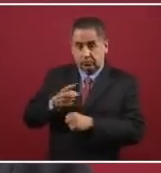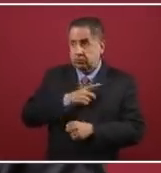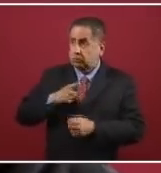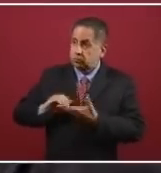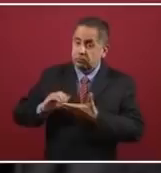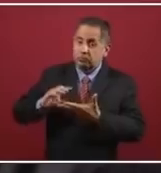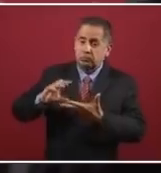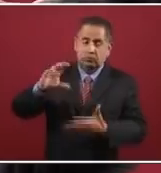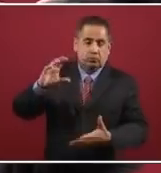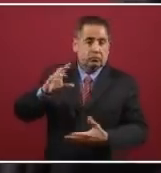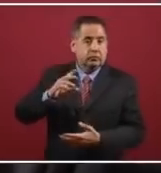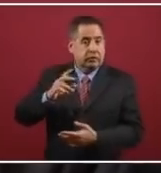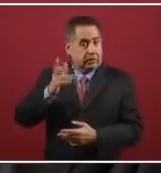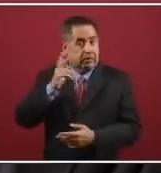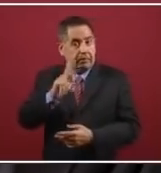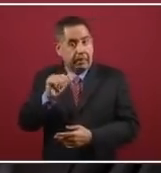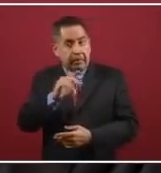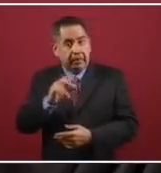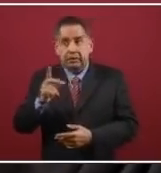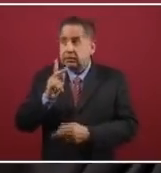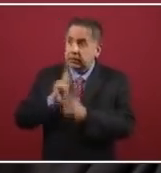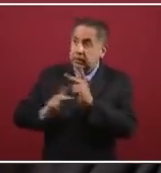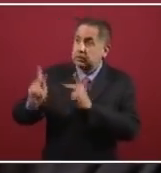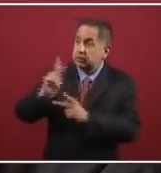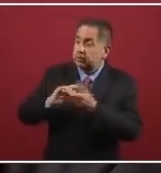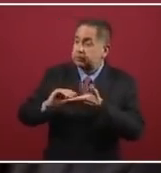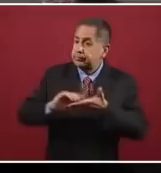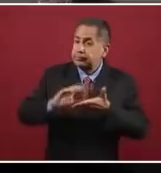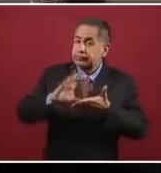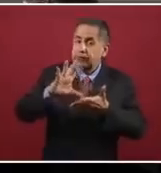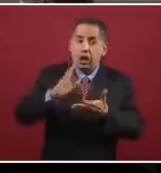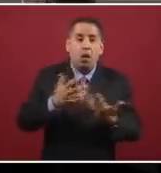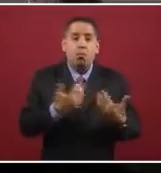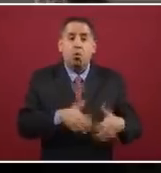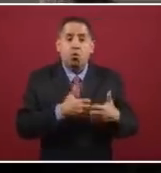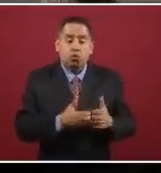Va creciendo la deuda, iba cayendo la producción